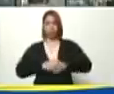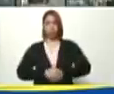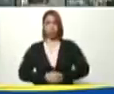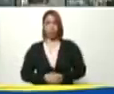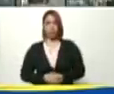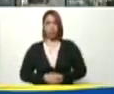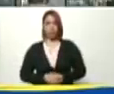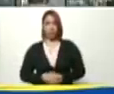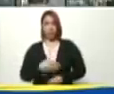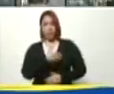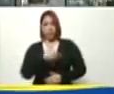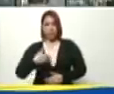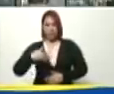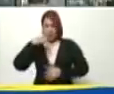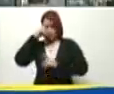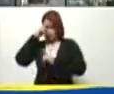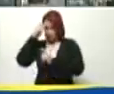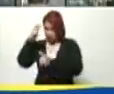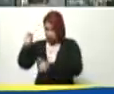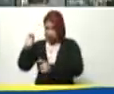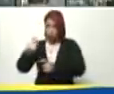Yo quiero hacerle un reconocimiento